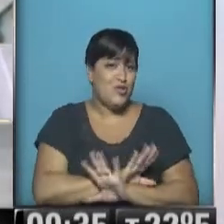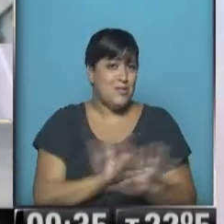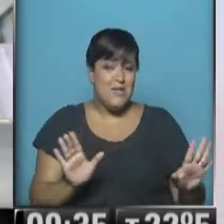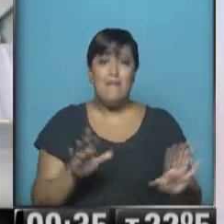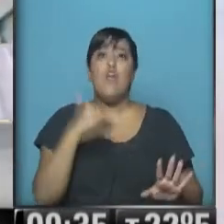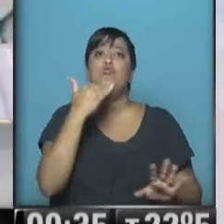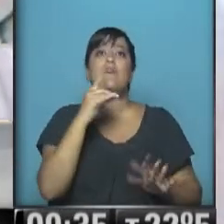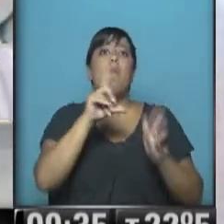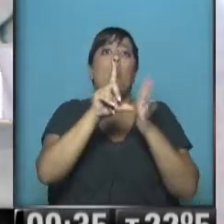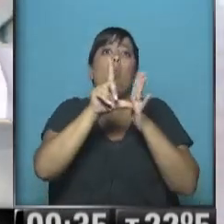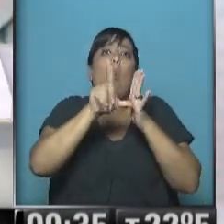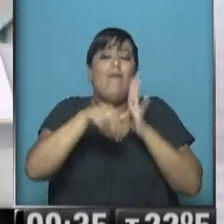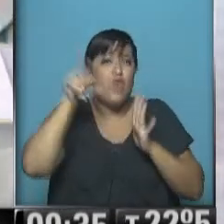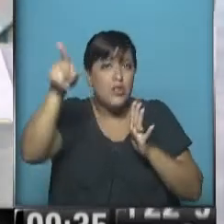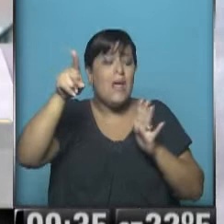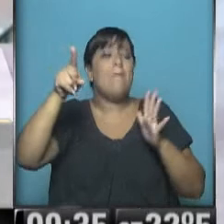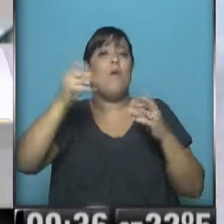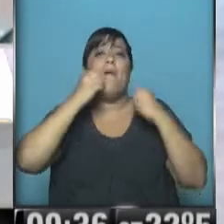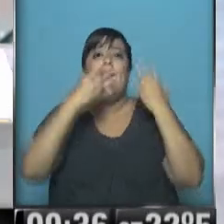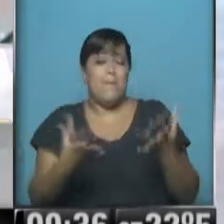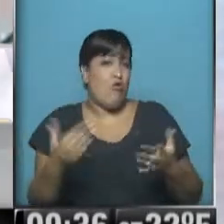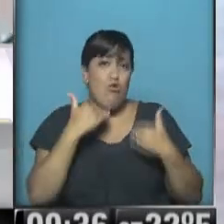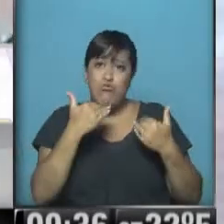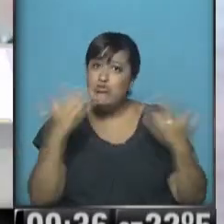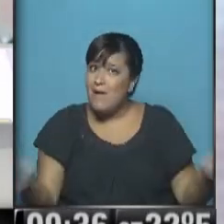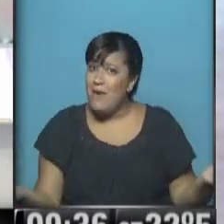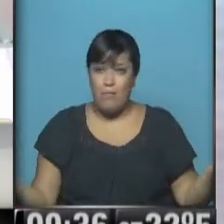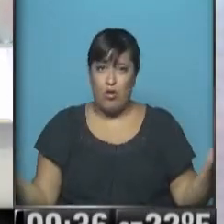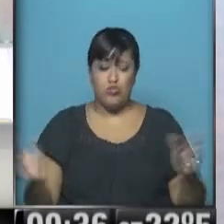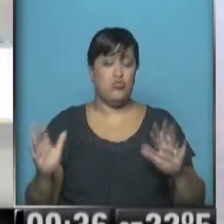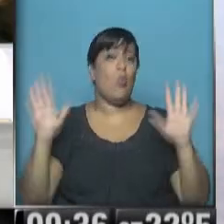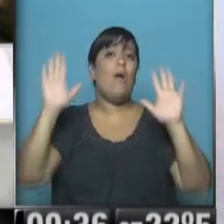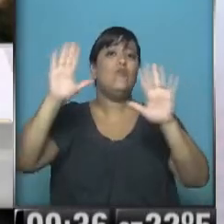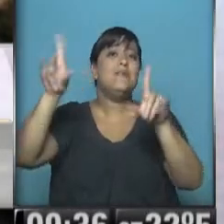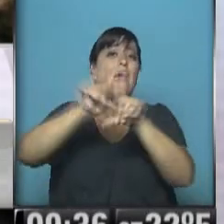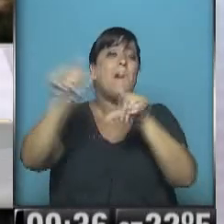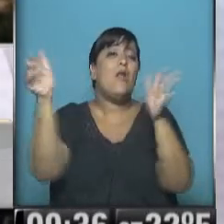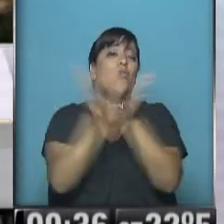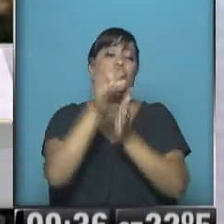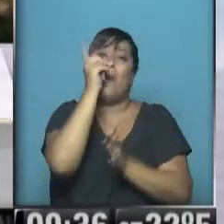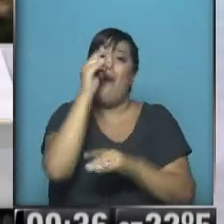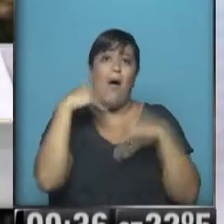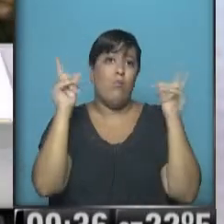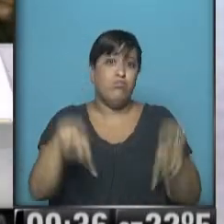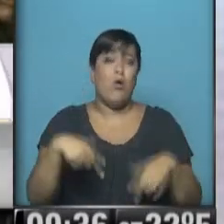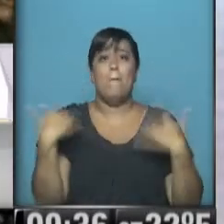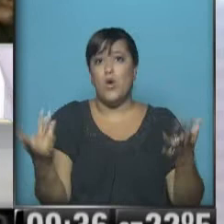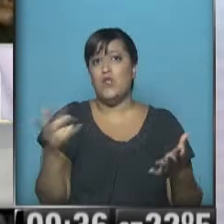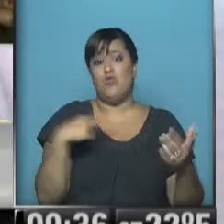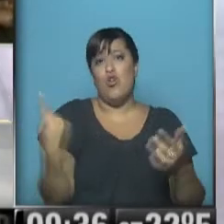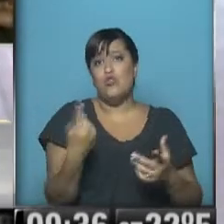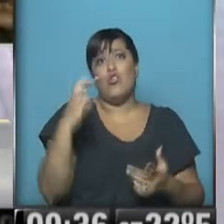cuánto tiempo va a tardar la recuperación, si es que la tiene, cuánto tiempo va a estar allá mi hermana con mi papá, y es imposible, está mandándole